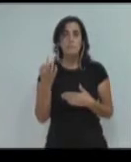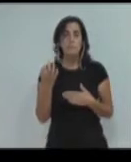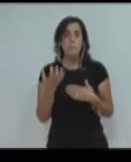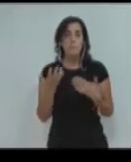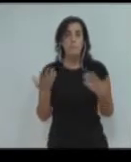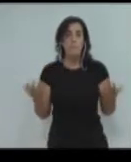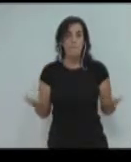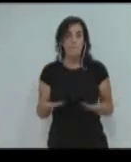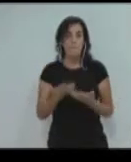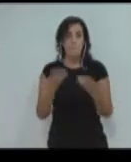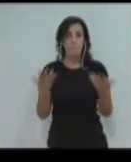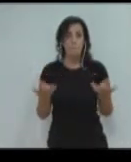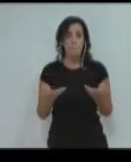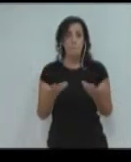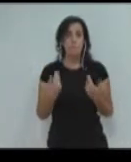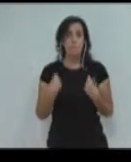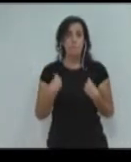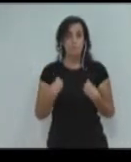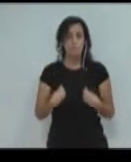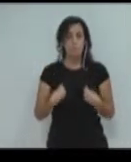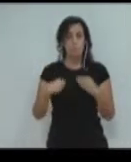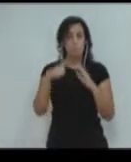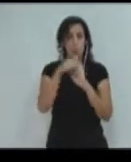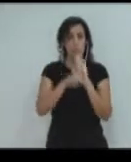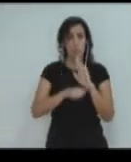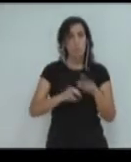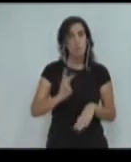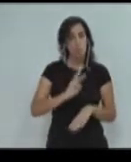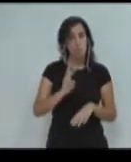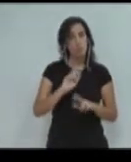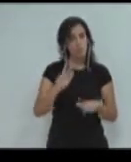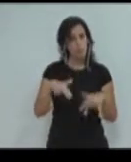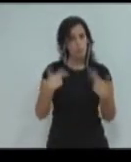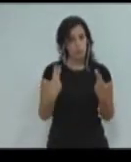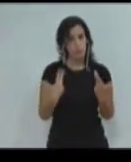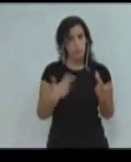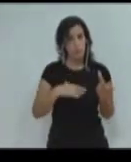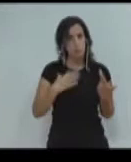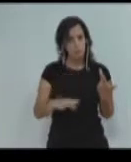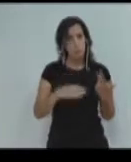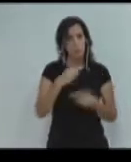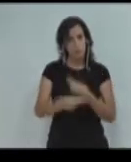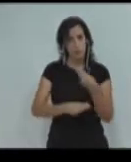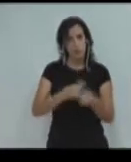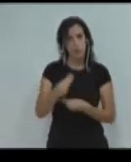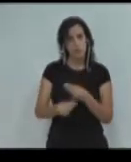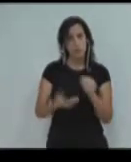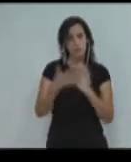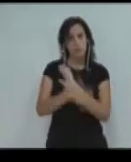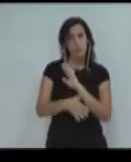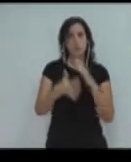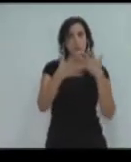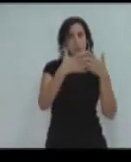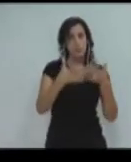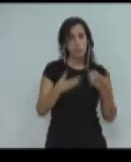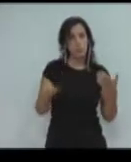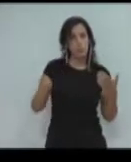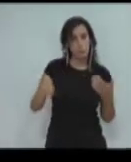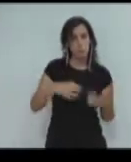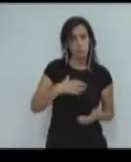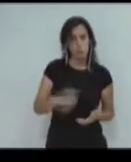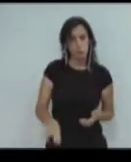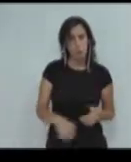y que el propio programa Word te lo permite, o sea, te permite incorporar ese texto.